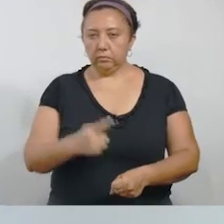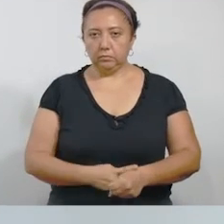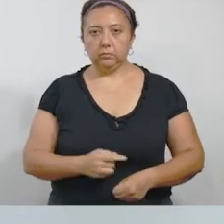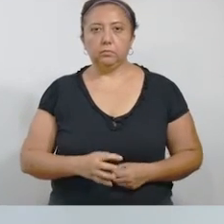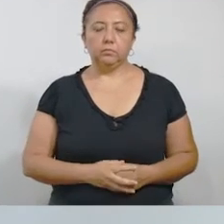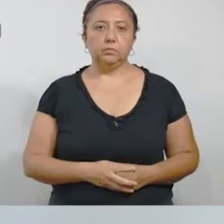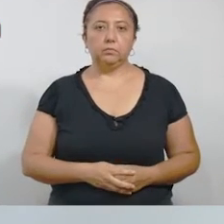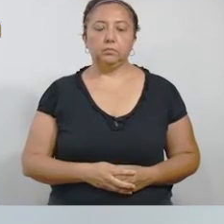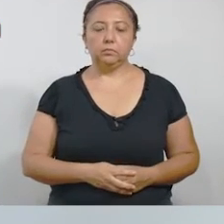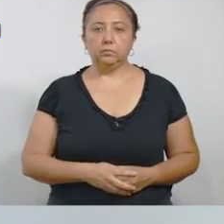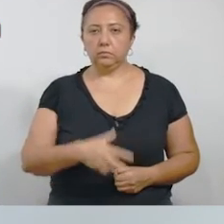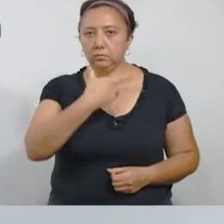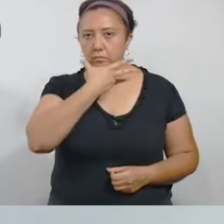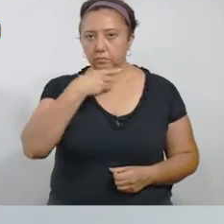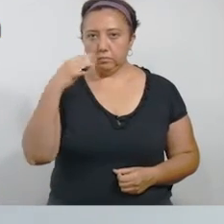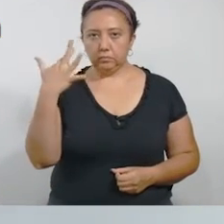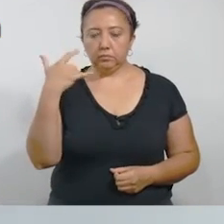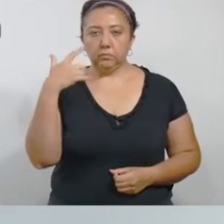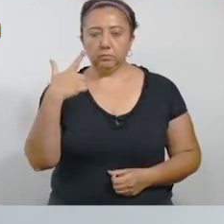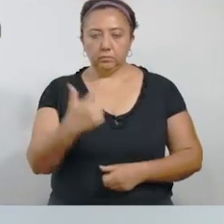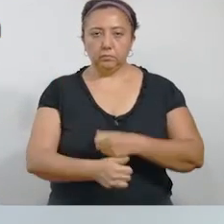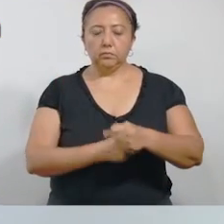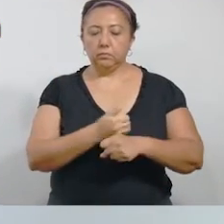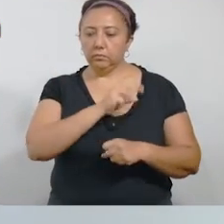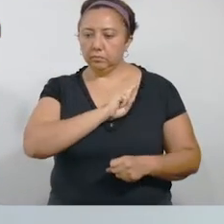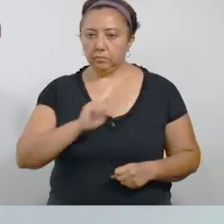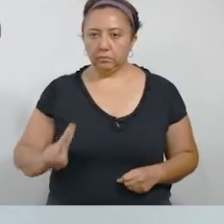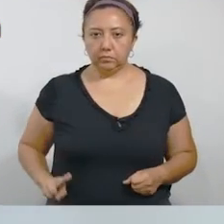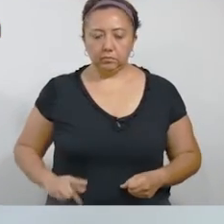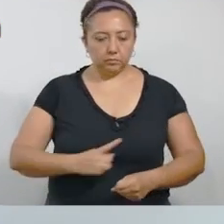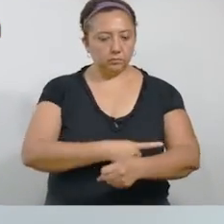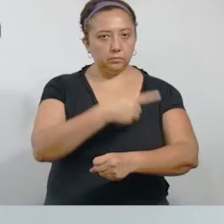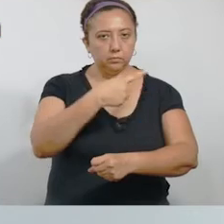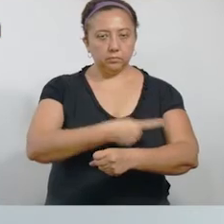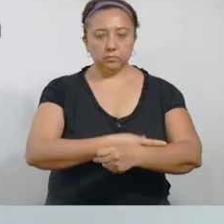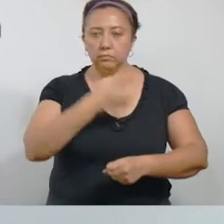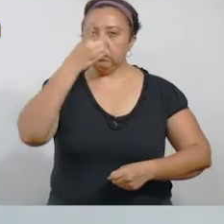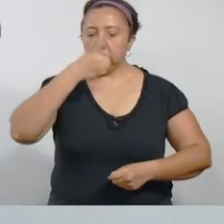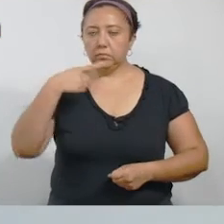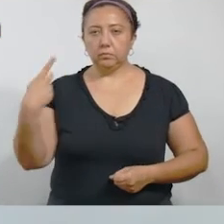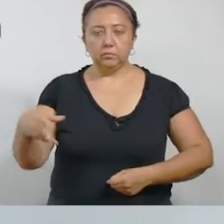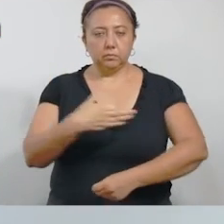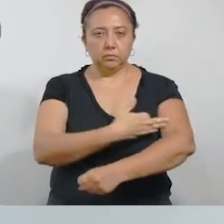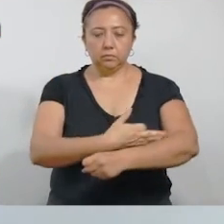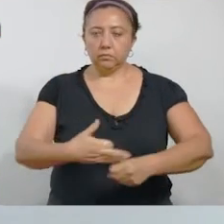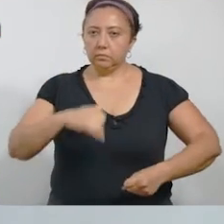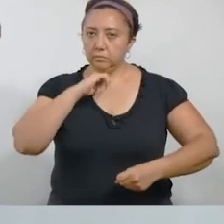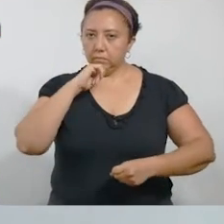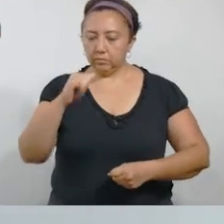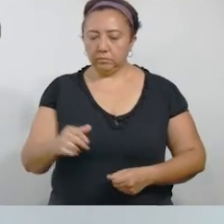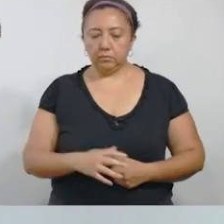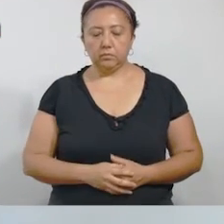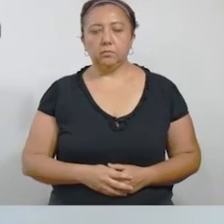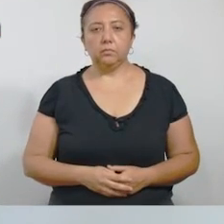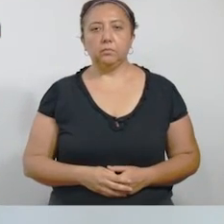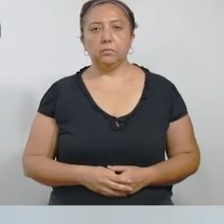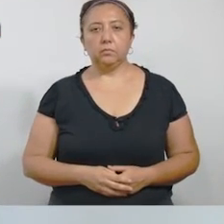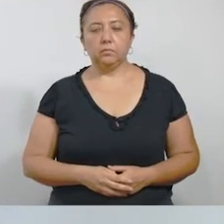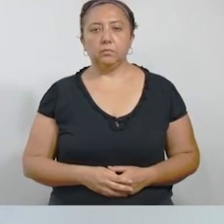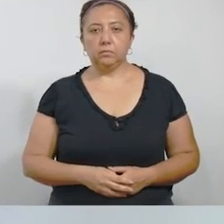reportan síntomas. Hombre de 57 años, de UMAM, con hipertensión y diabetes. Sus contactos hasta el momento se reportan